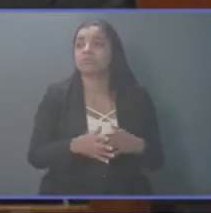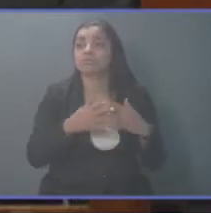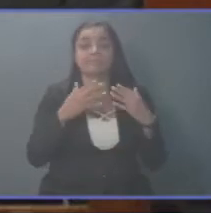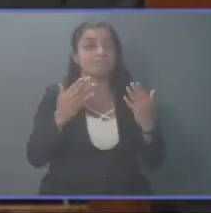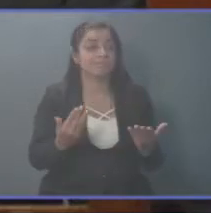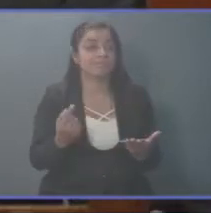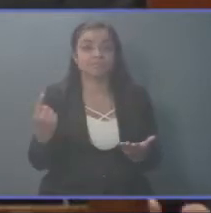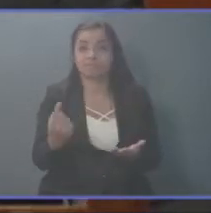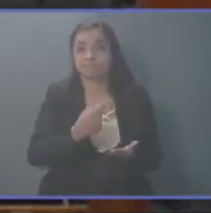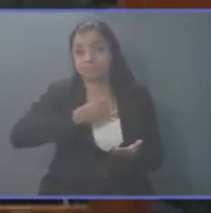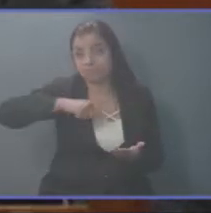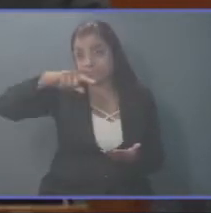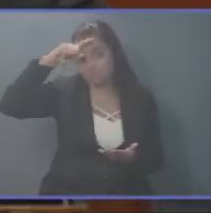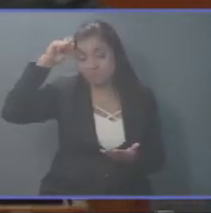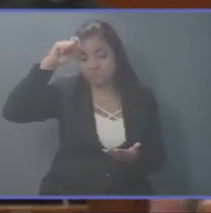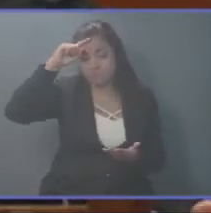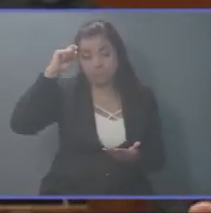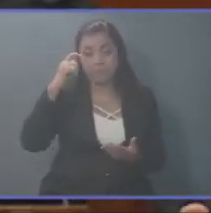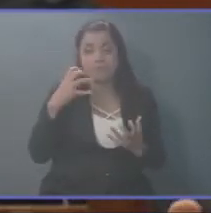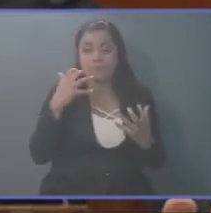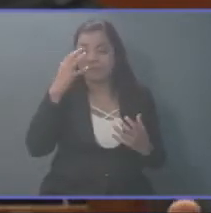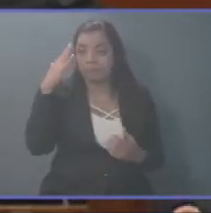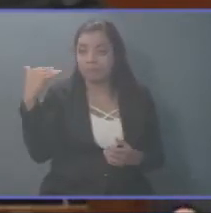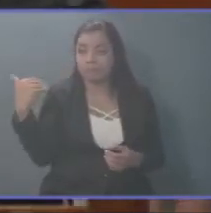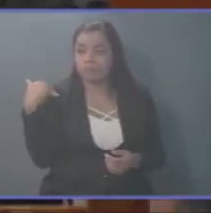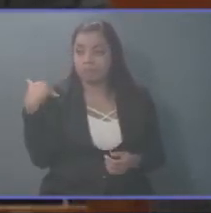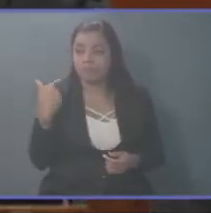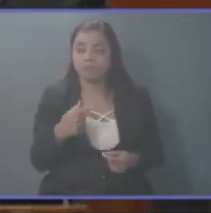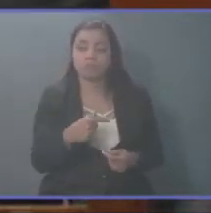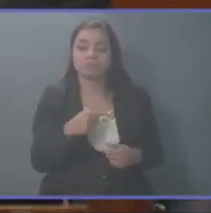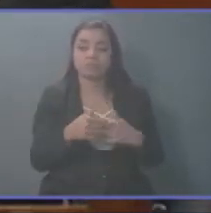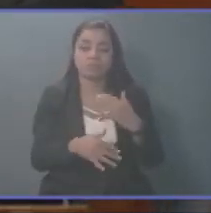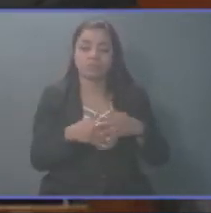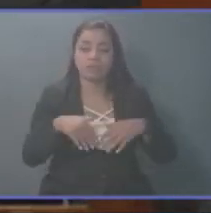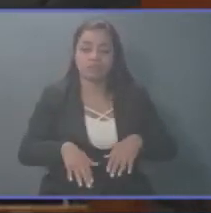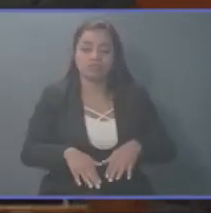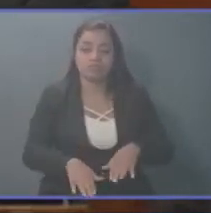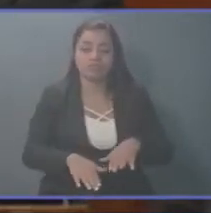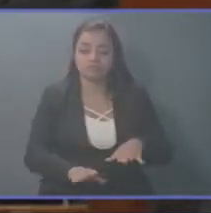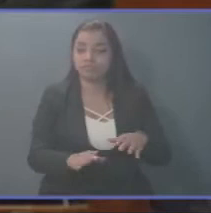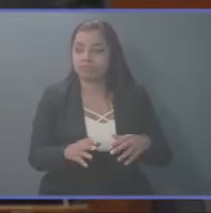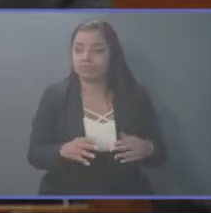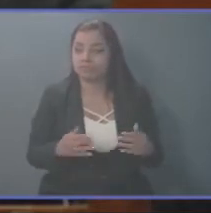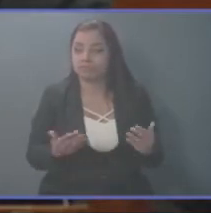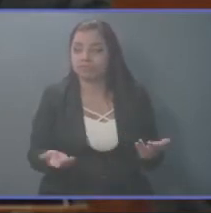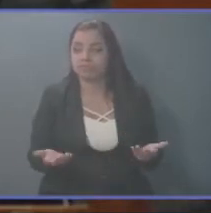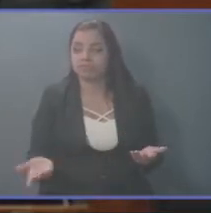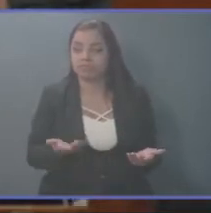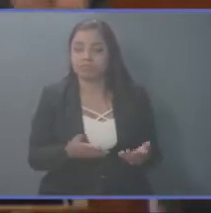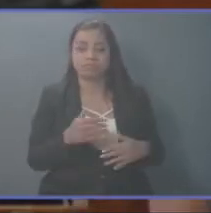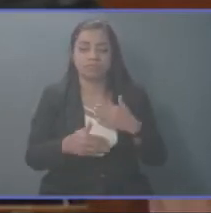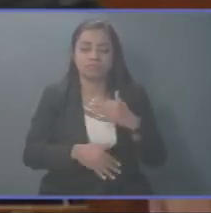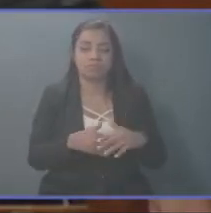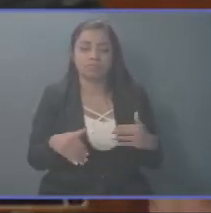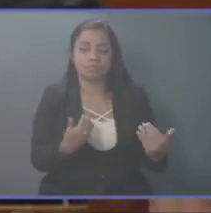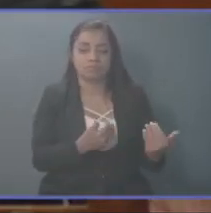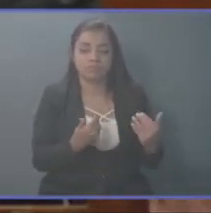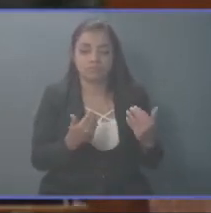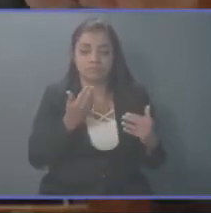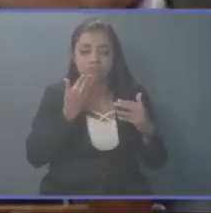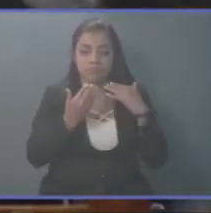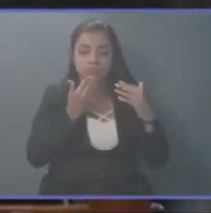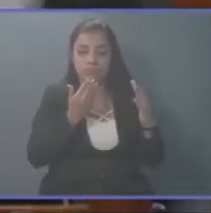sin trabajo a cientos de mujeres en una maquila. Sin mayores